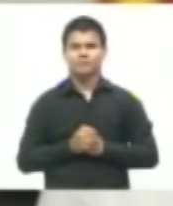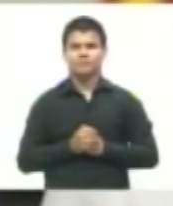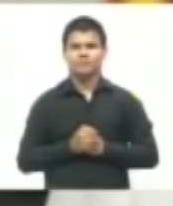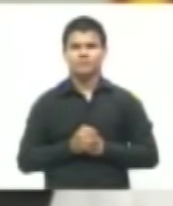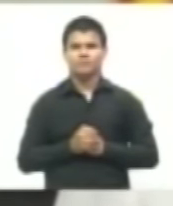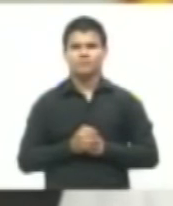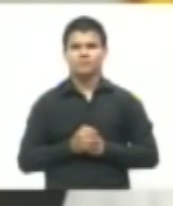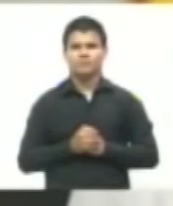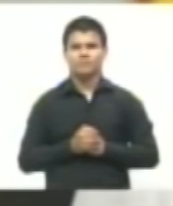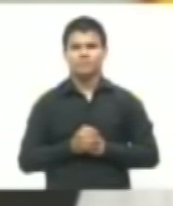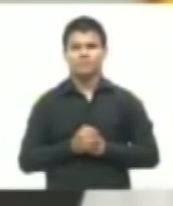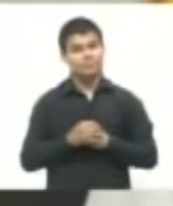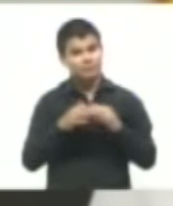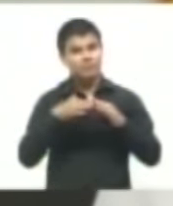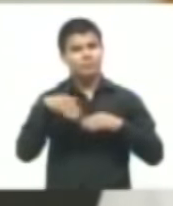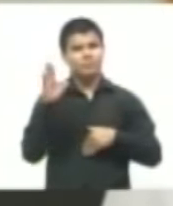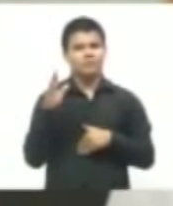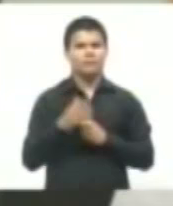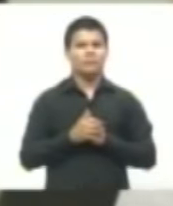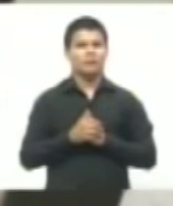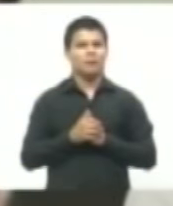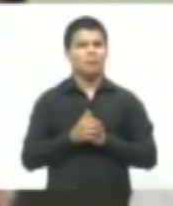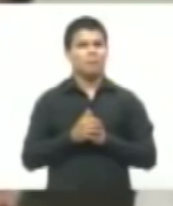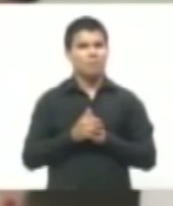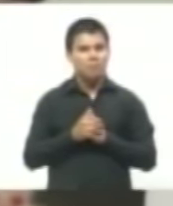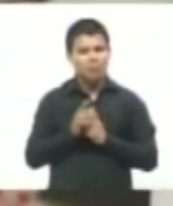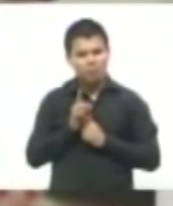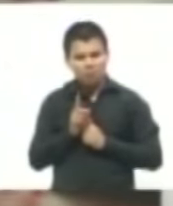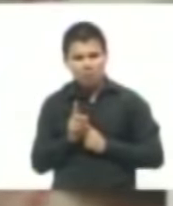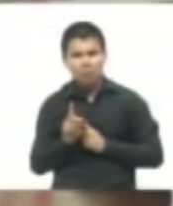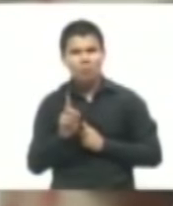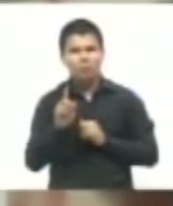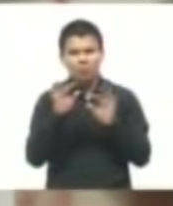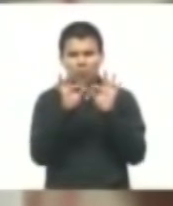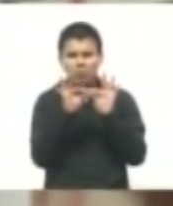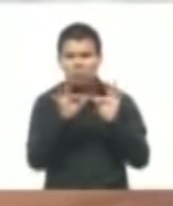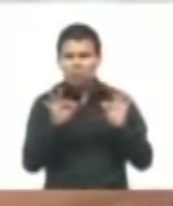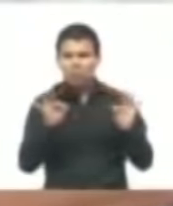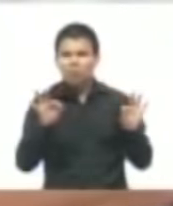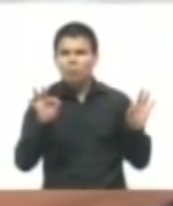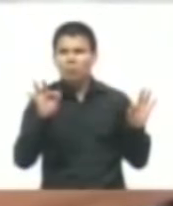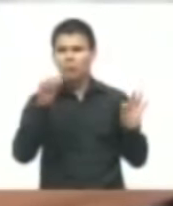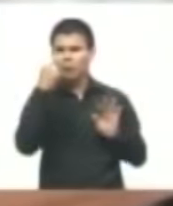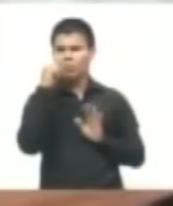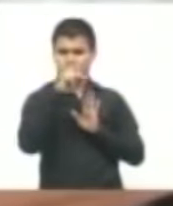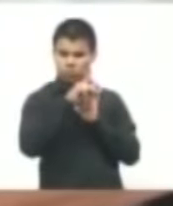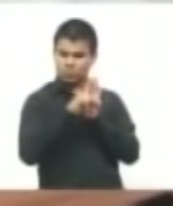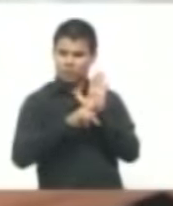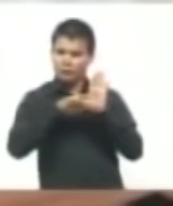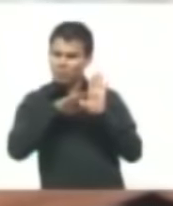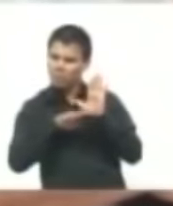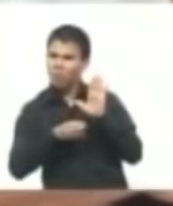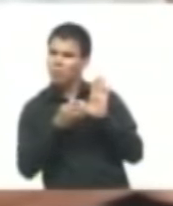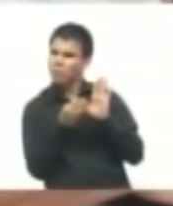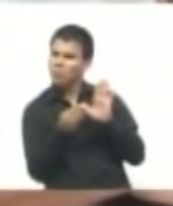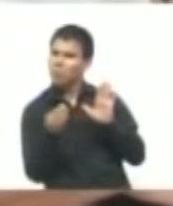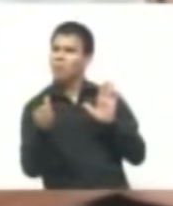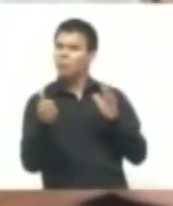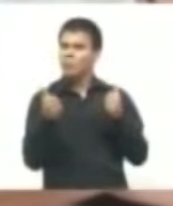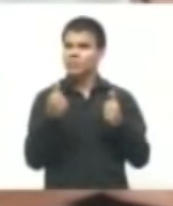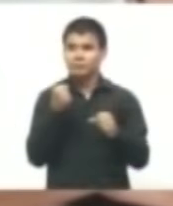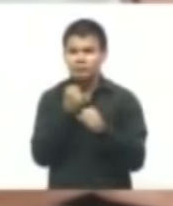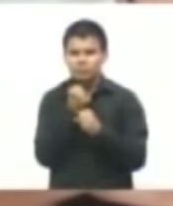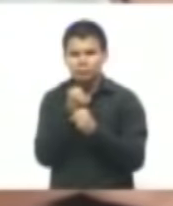Y de otra parte, silenciosa y decididamente, con un bajo perfil, ha venido trabajando el contralor distrital Fernando